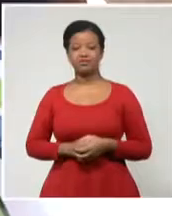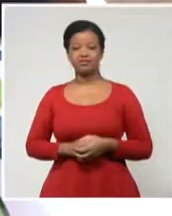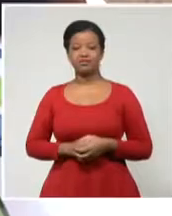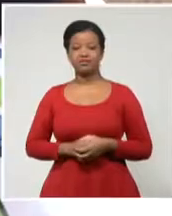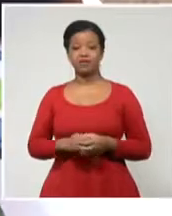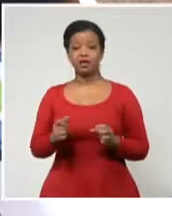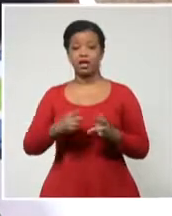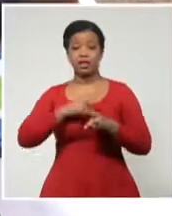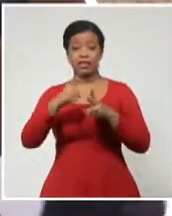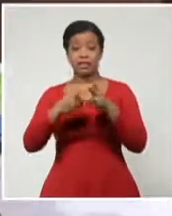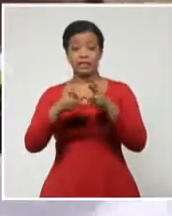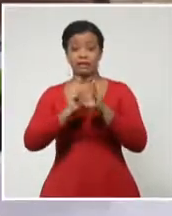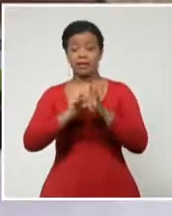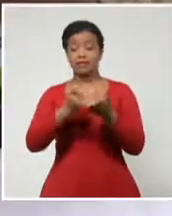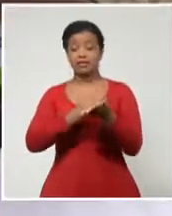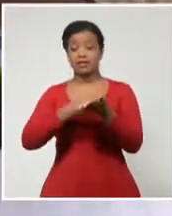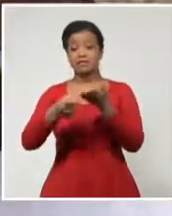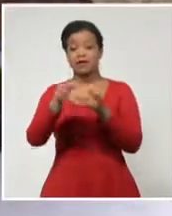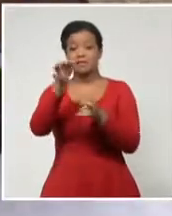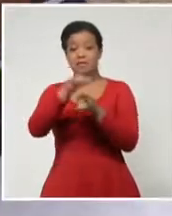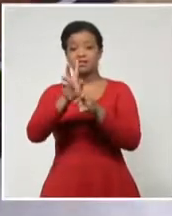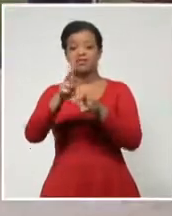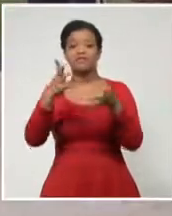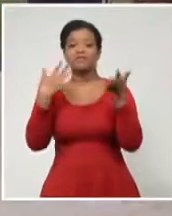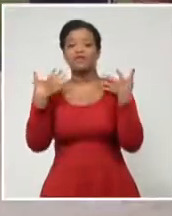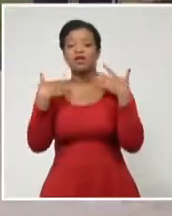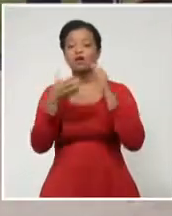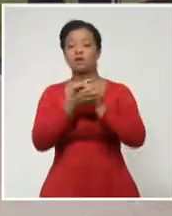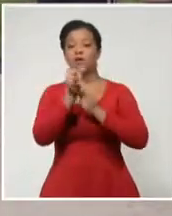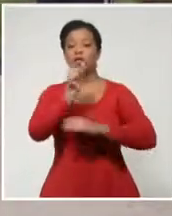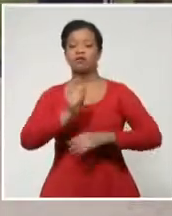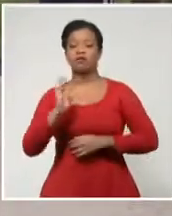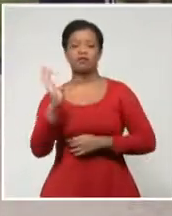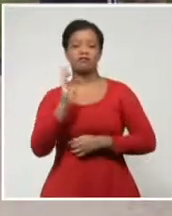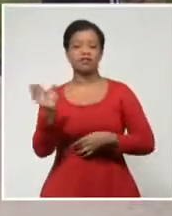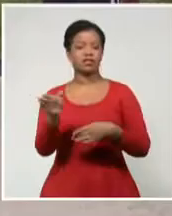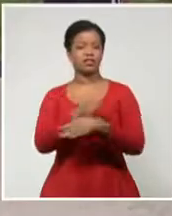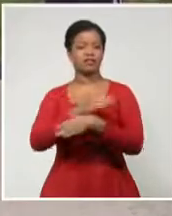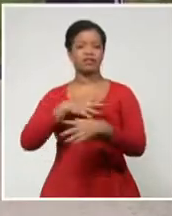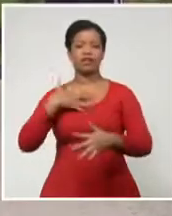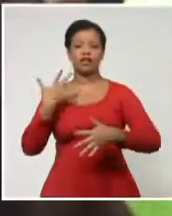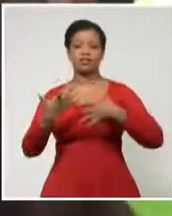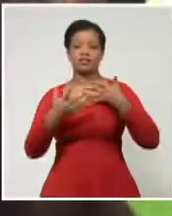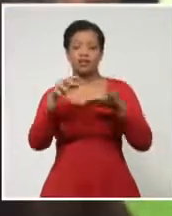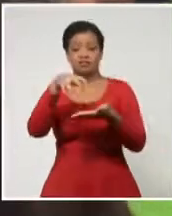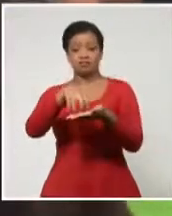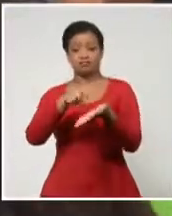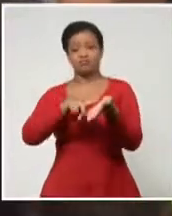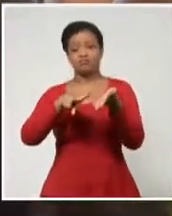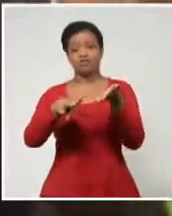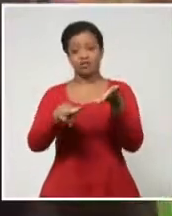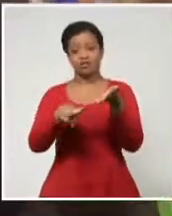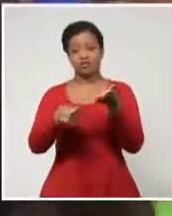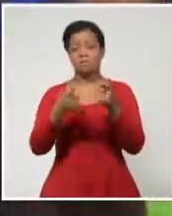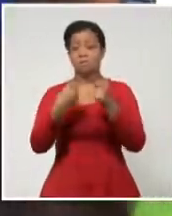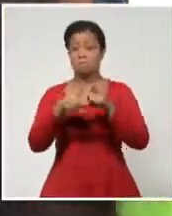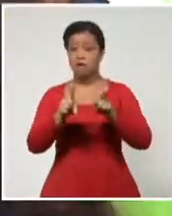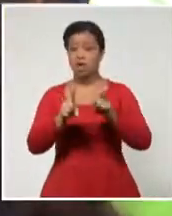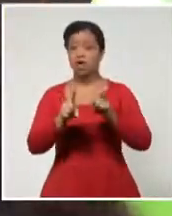desde que iniciase el periodo estival en Mayabeque. Se festeja con variadas actividades en los territorios de la provincia, ajustándose a las